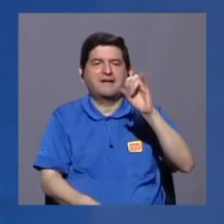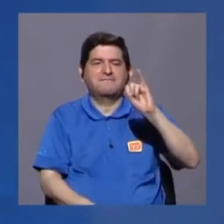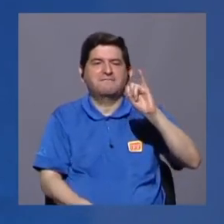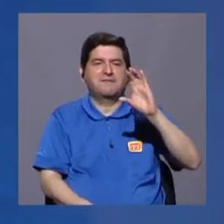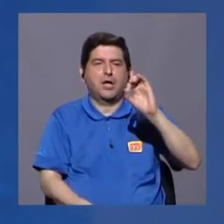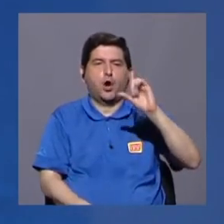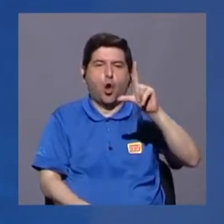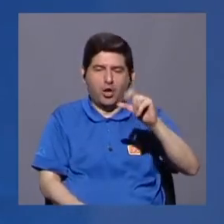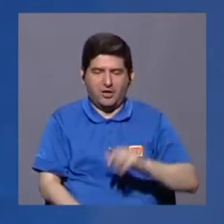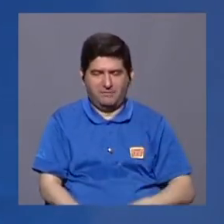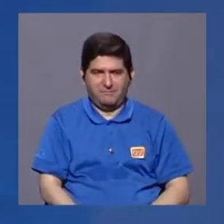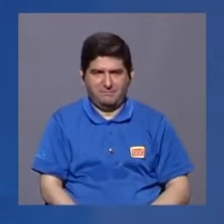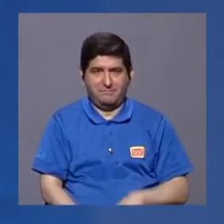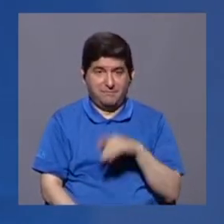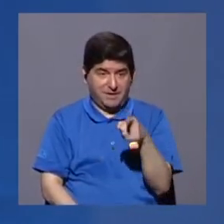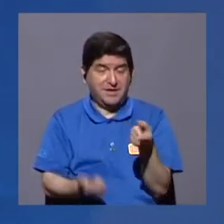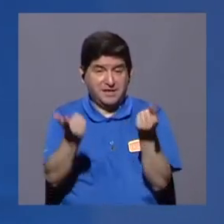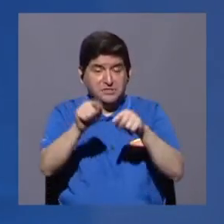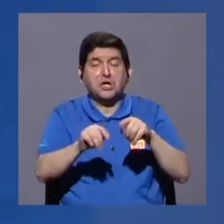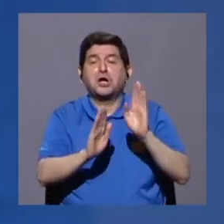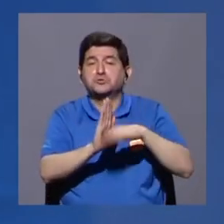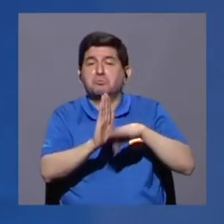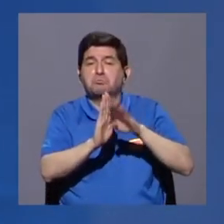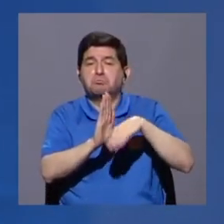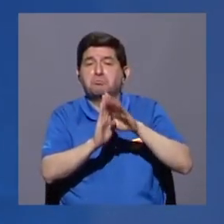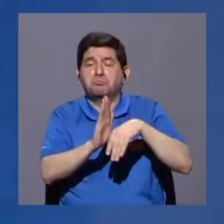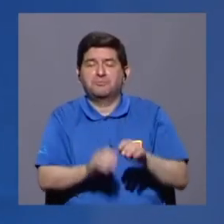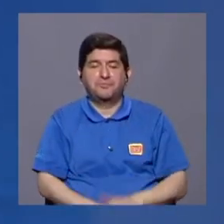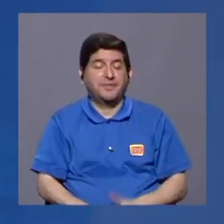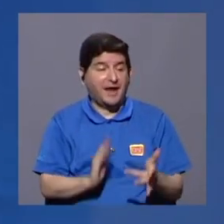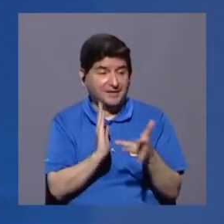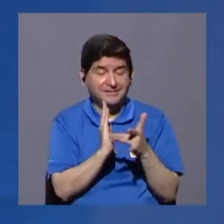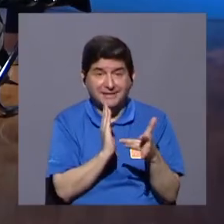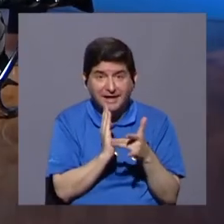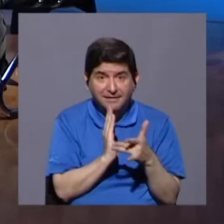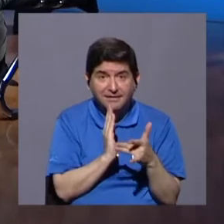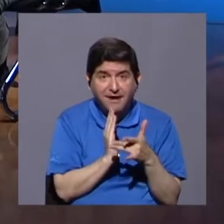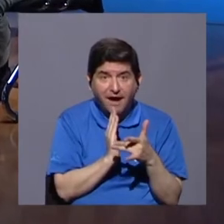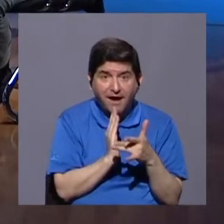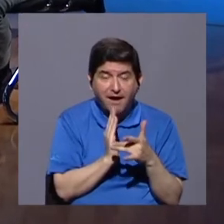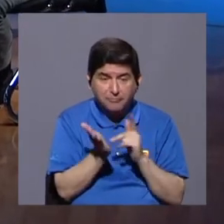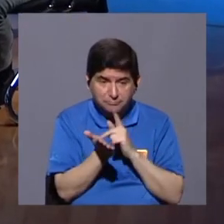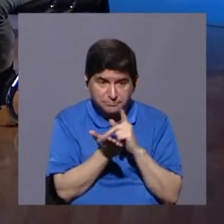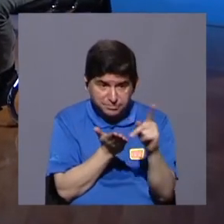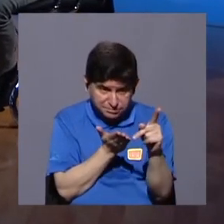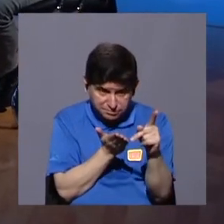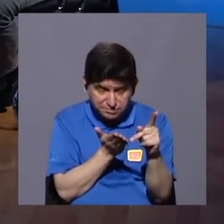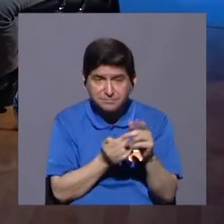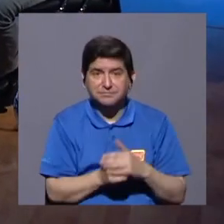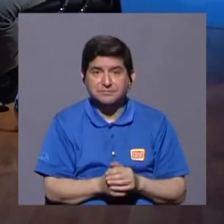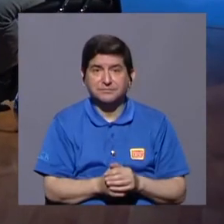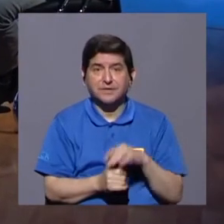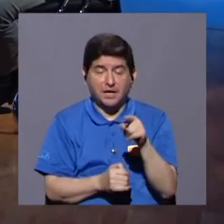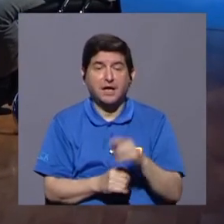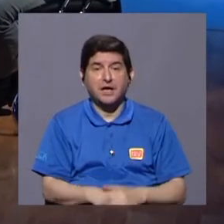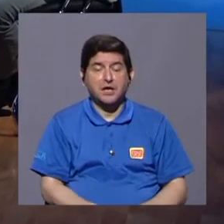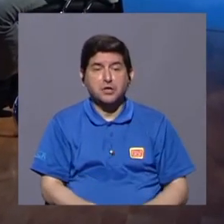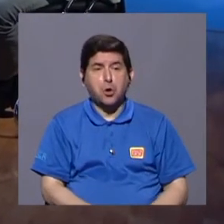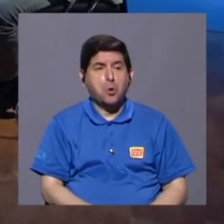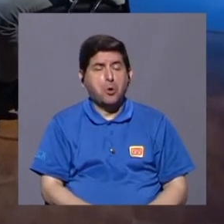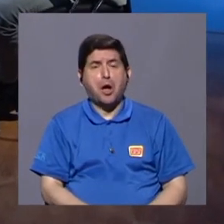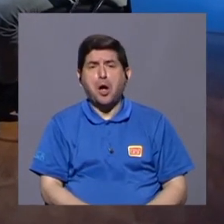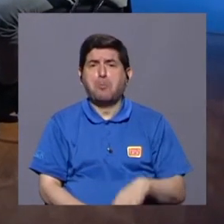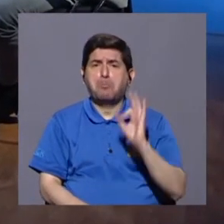es bastante barato entonces esa técnica para purificar los que es costo-efectiva